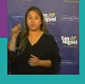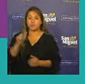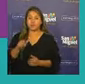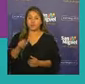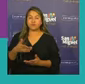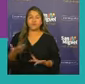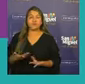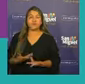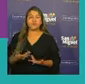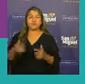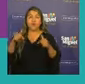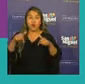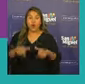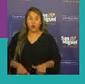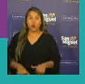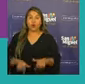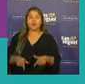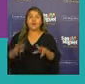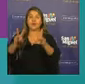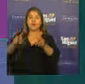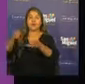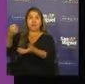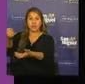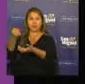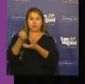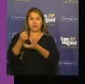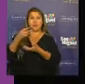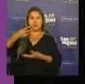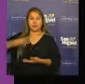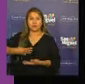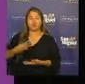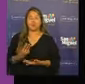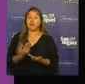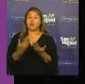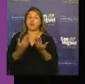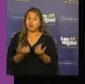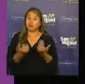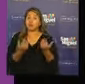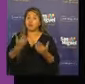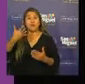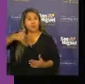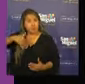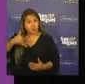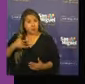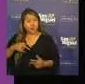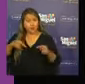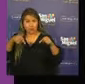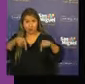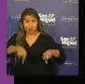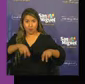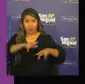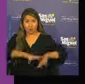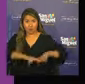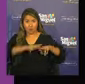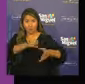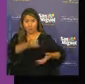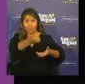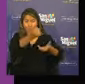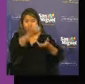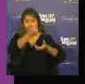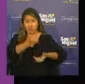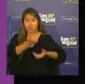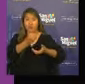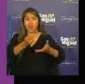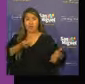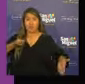en que hoy día los ingresos municipales son sumamente necesarios, hoy día los recursos para poder invertir en